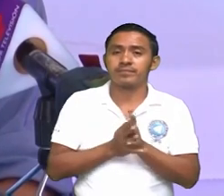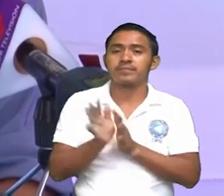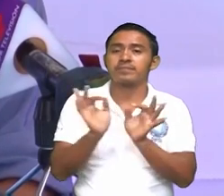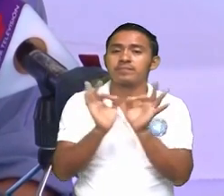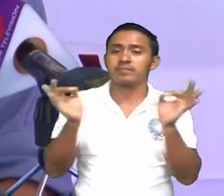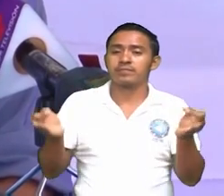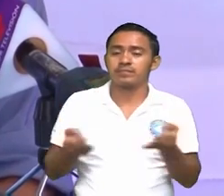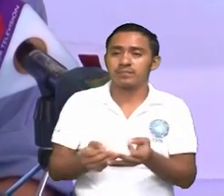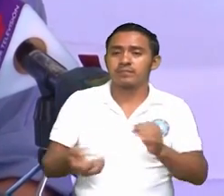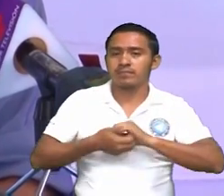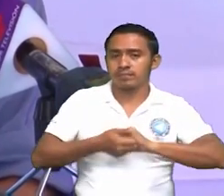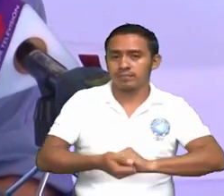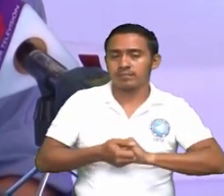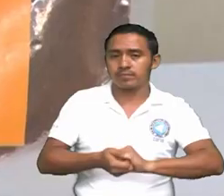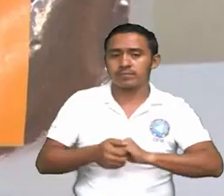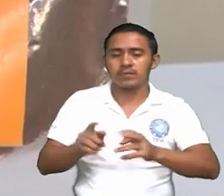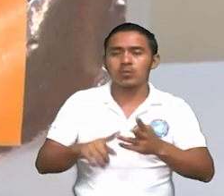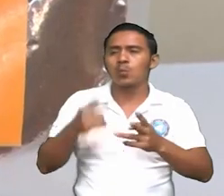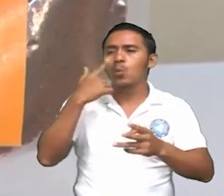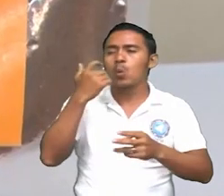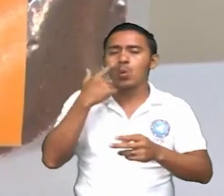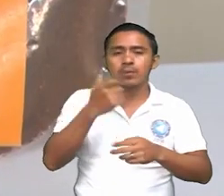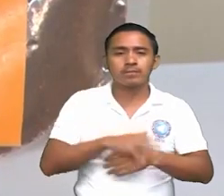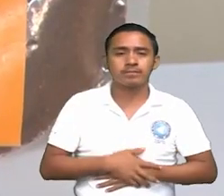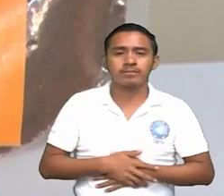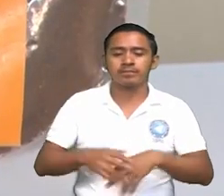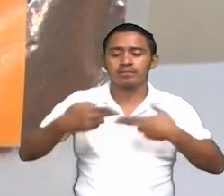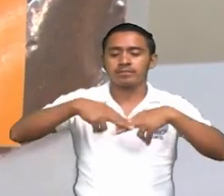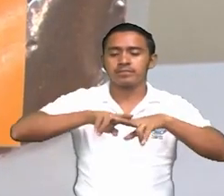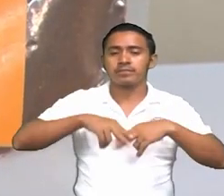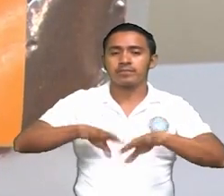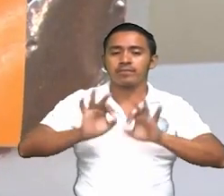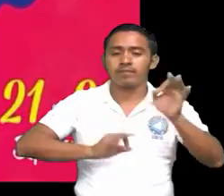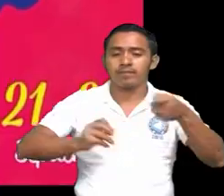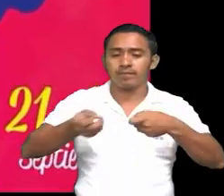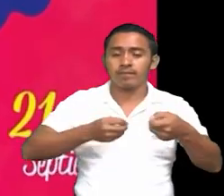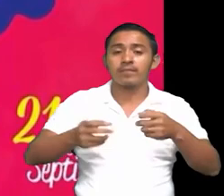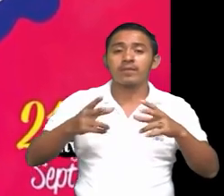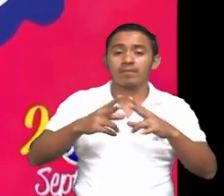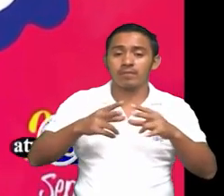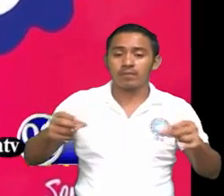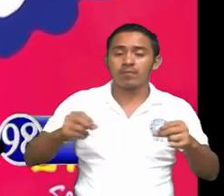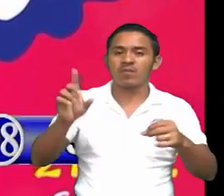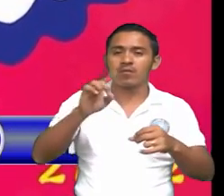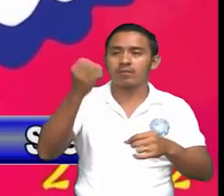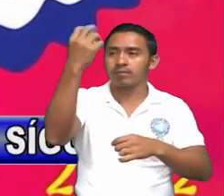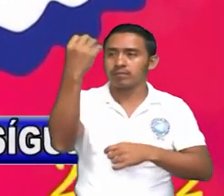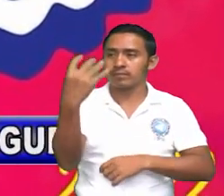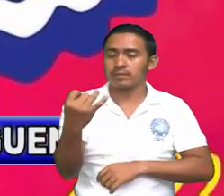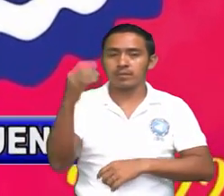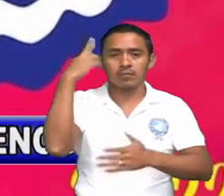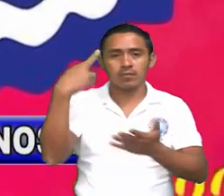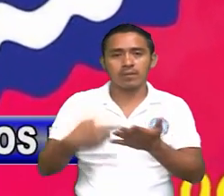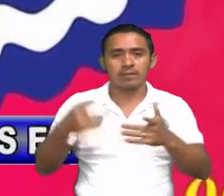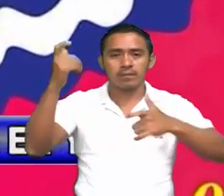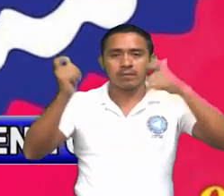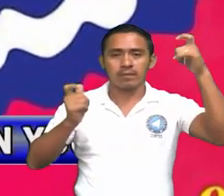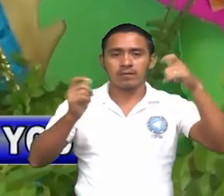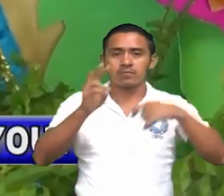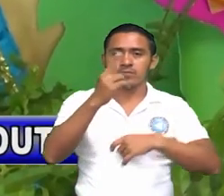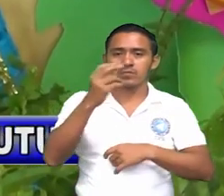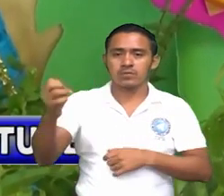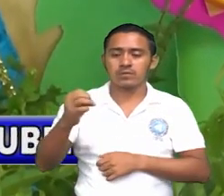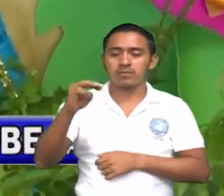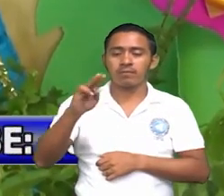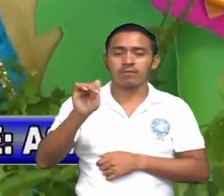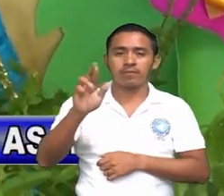familia, entre amigos, entre conocidos también. El Parque de Ferias en Managua está ubicado de los semáforos del Memorial Sandino, 200